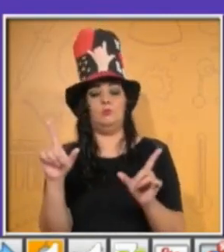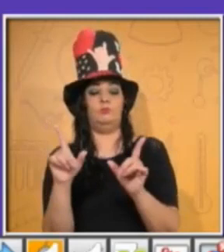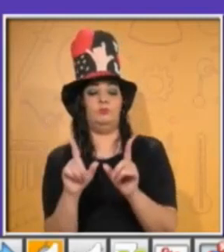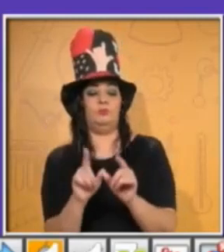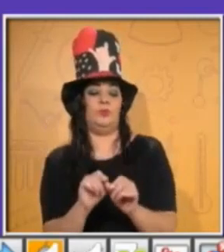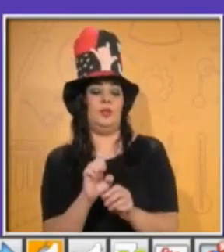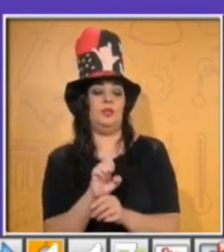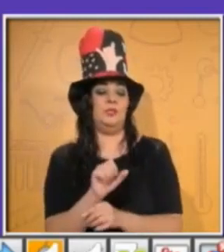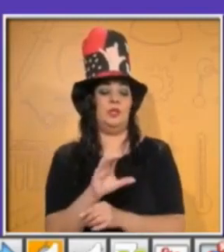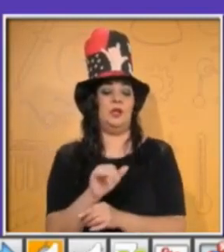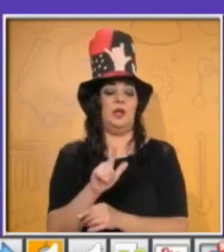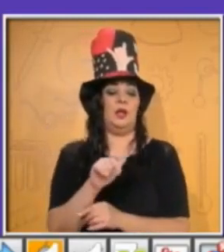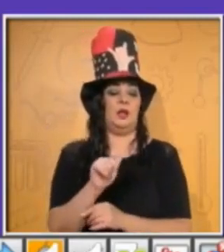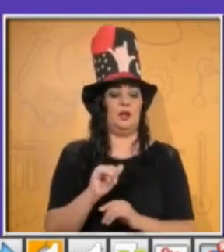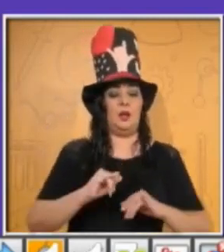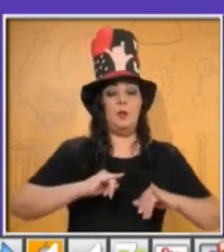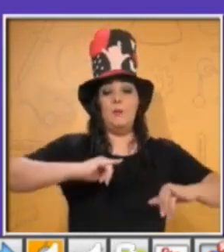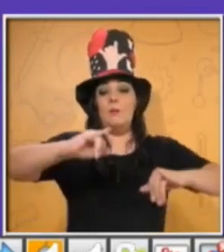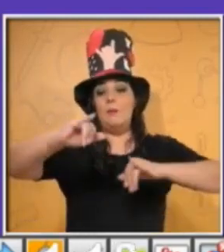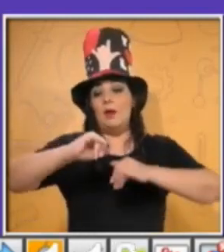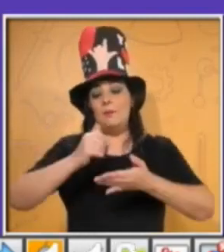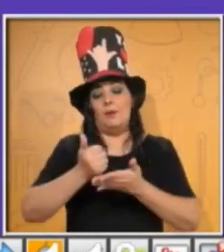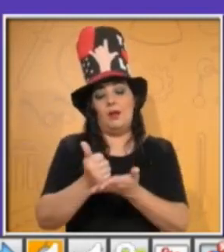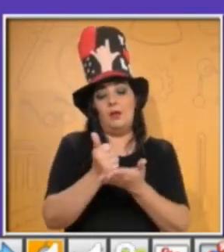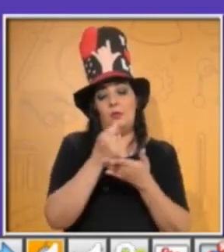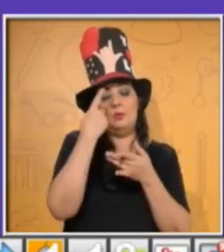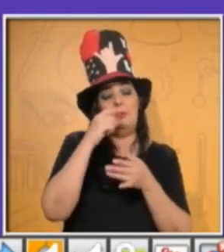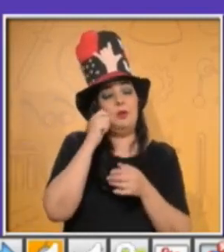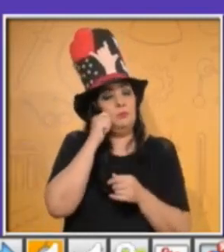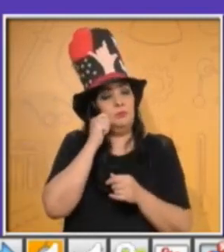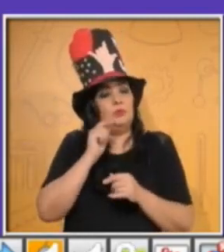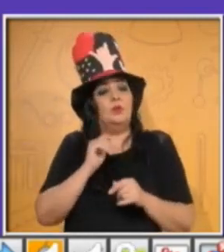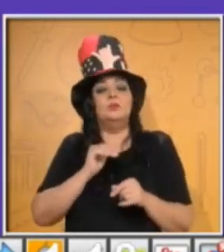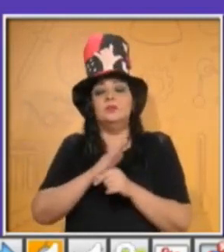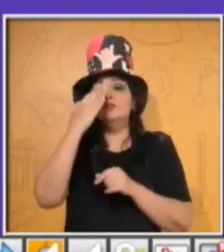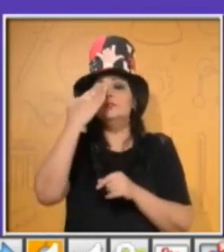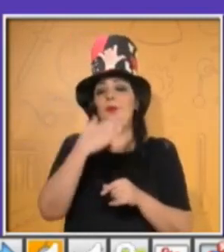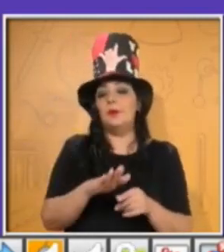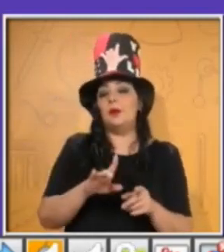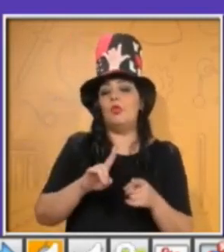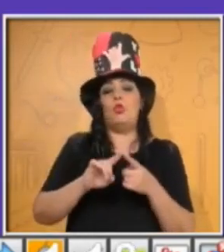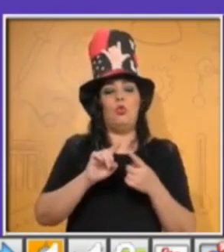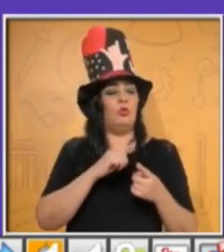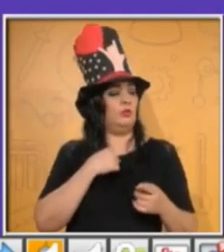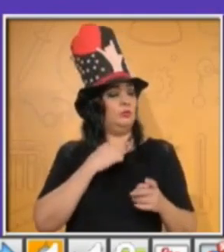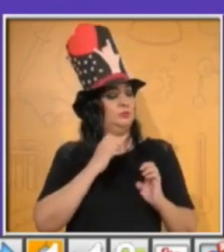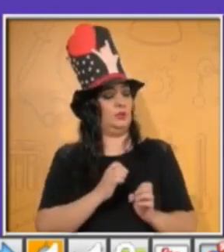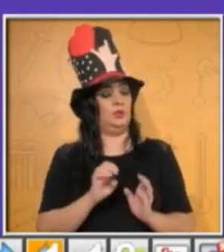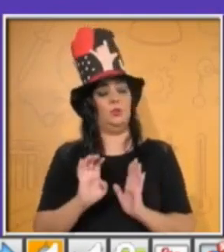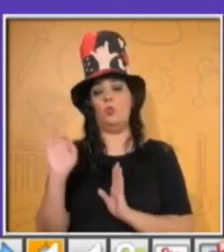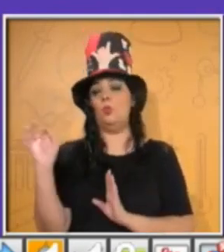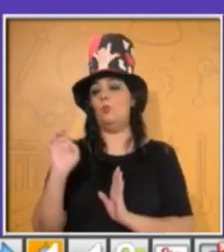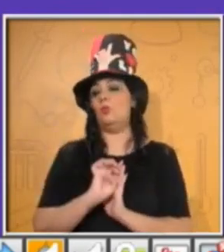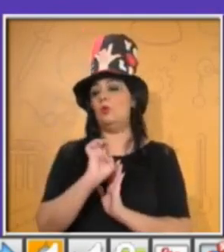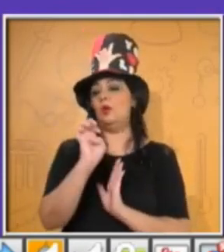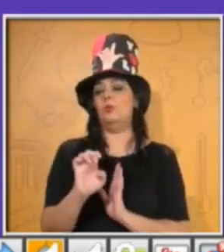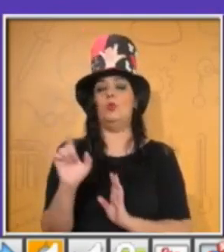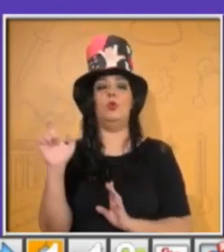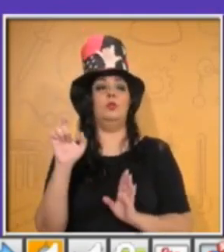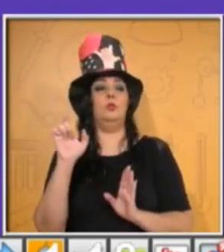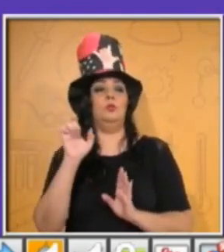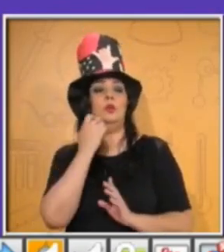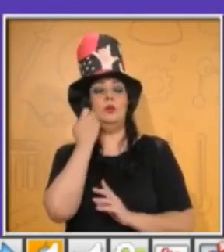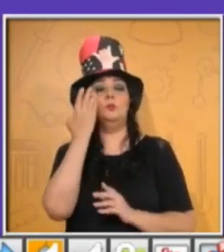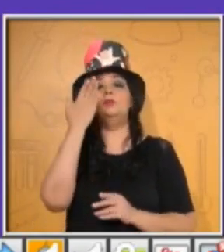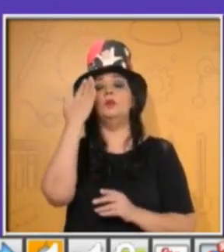escala. El mapa nos ayuda a ubicarnos. Por ejemplo, cuando queremos saber cómo viajamos de